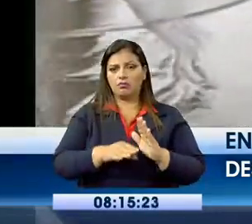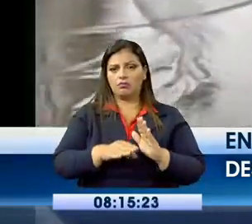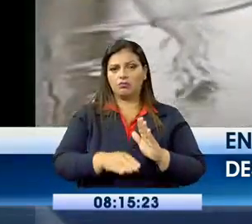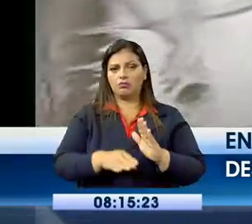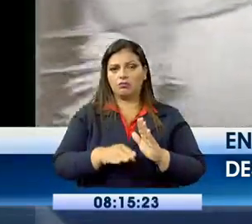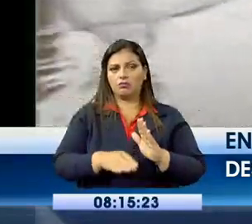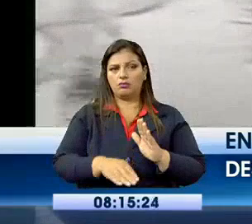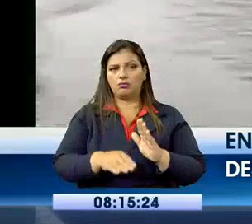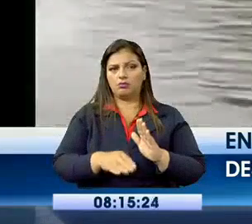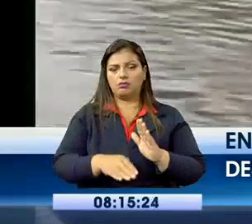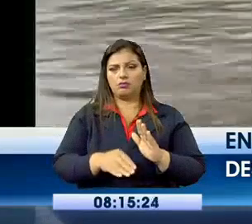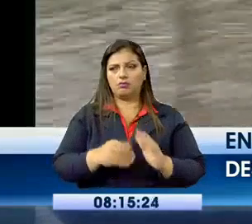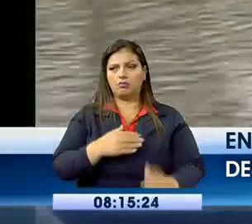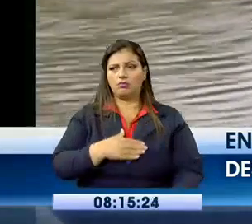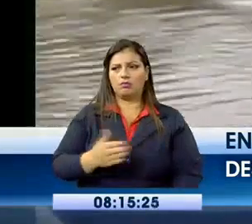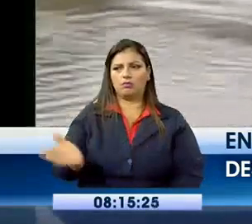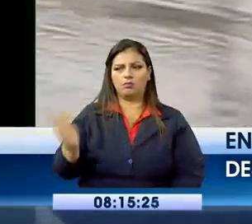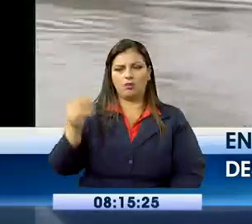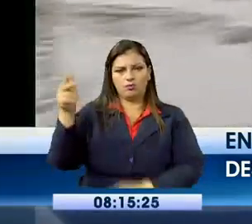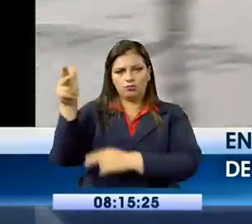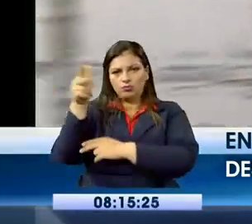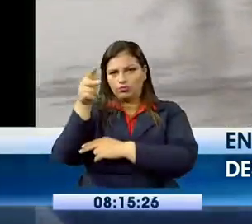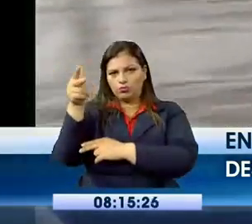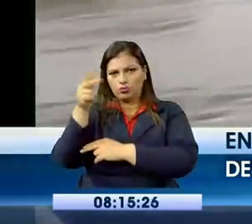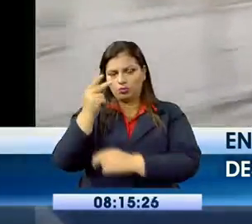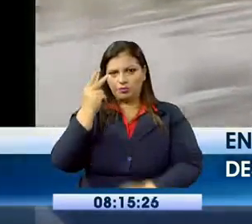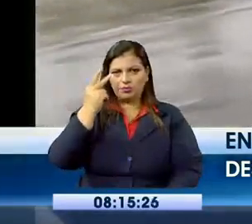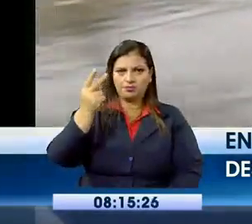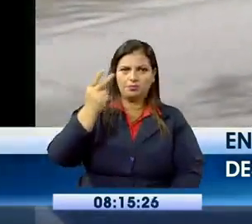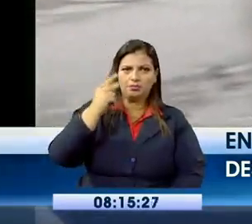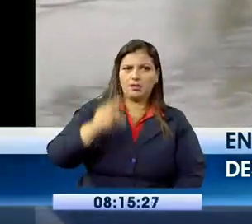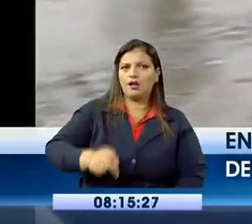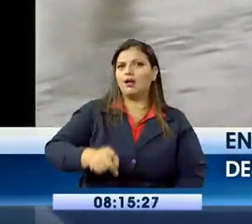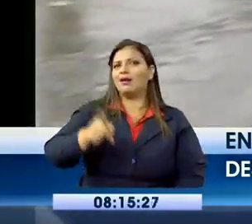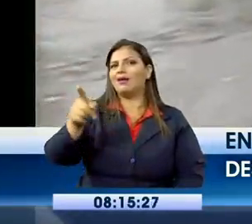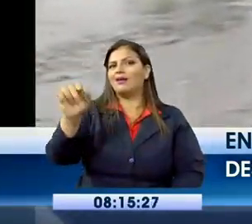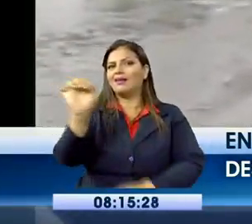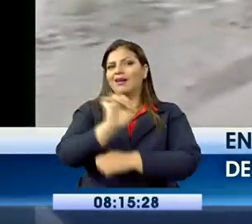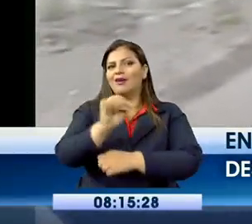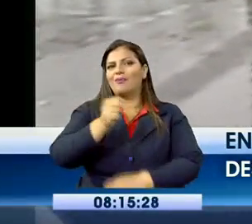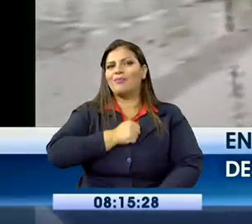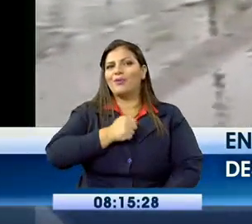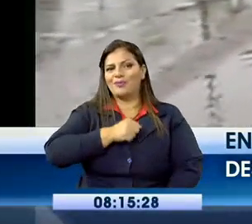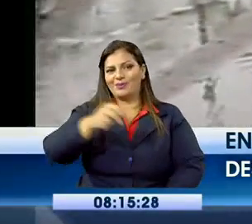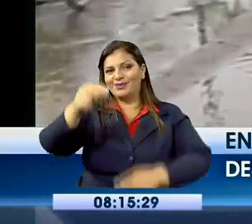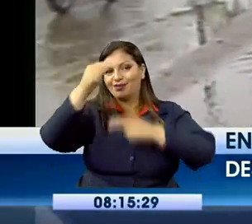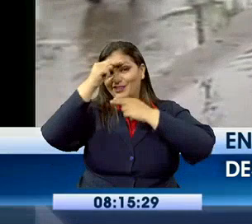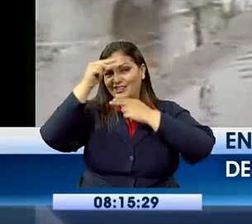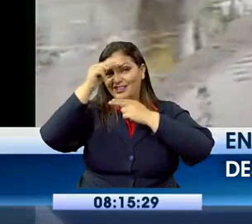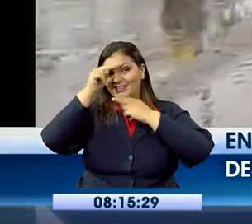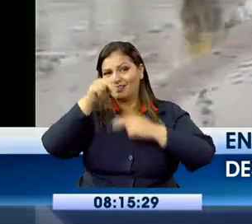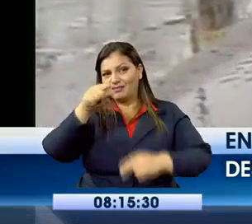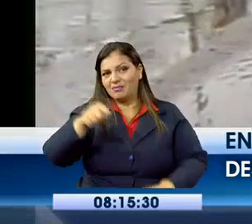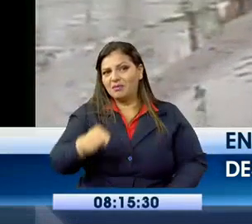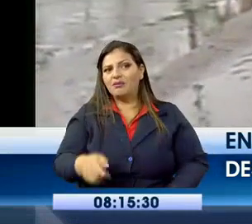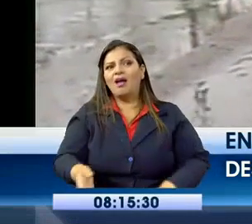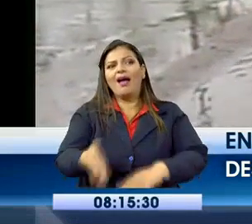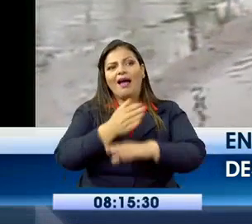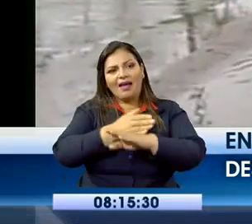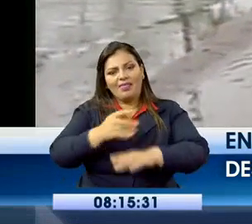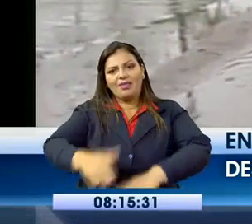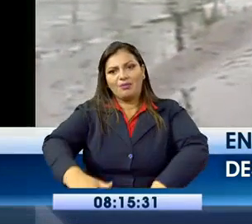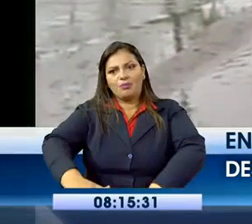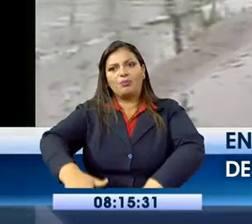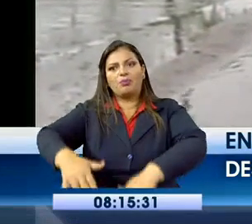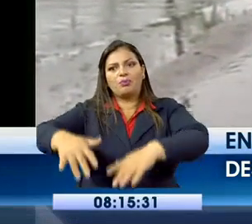referencia, date la vuelta a Huaracahuino. Allá está nuestra móvil, el agua da hacia donde está nuestra móvil, más o menos. Pero miren que ya poco a